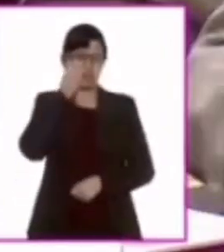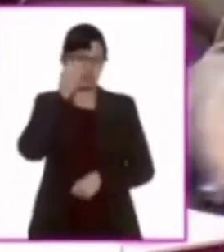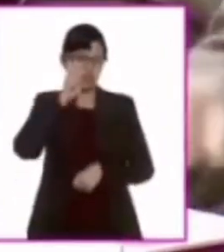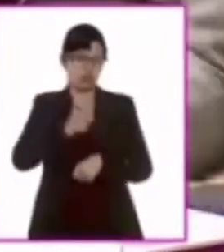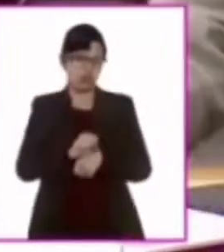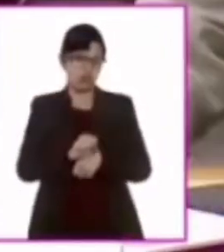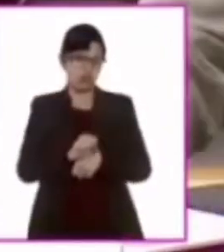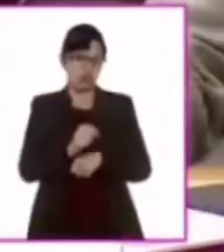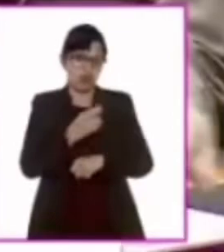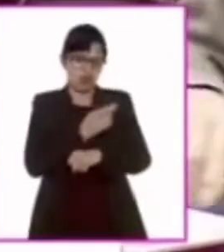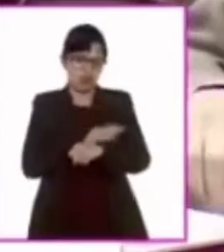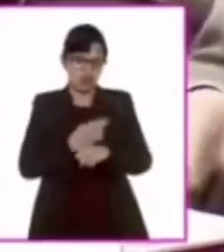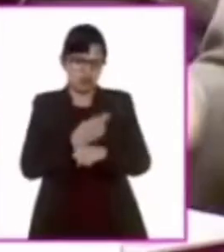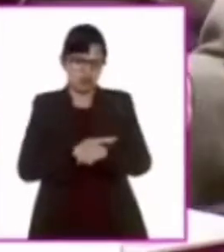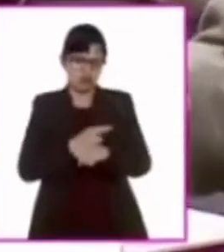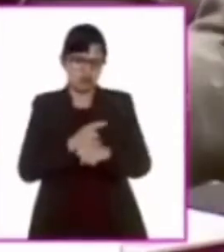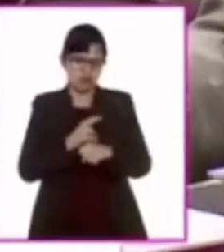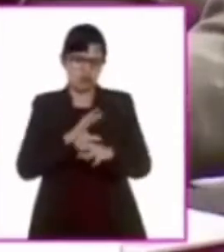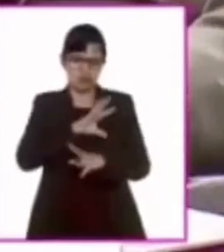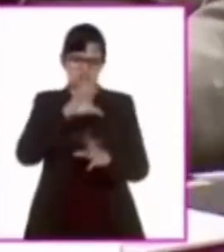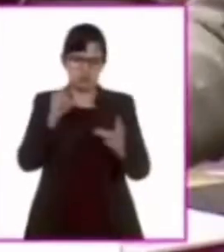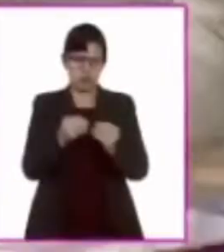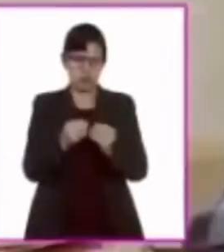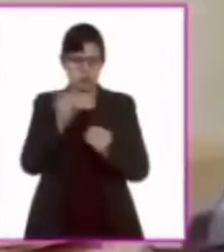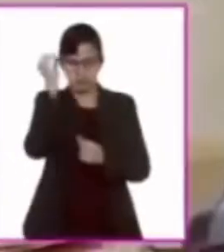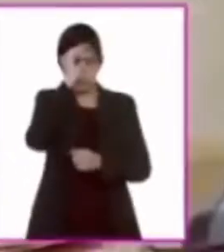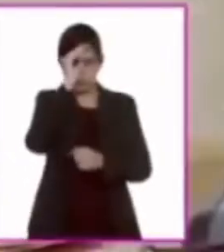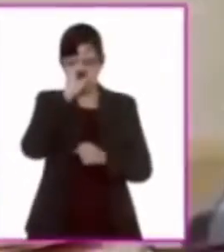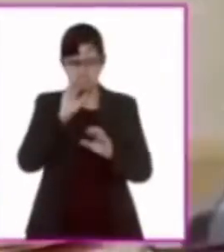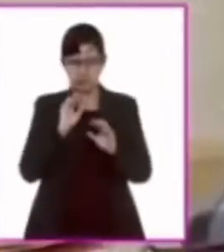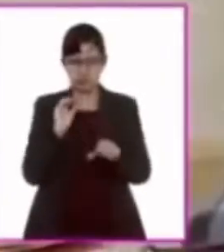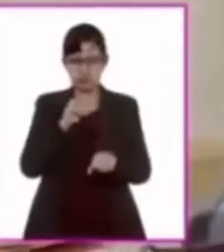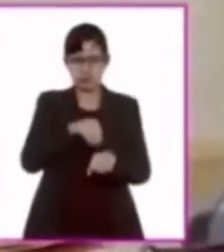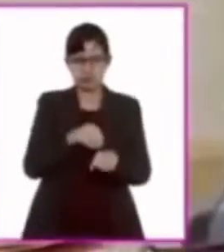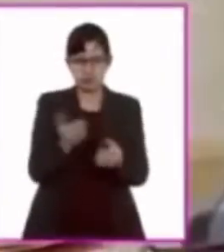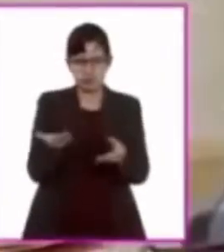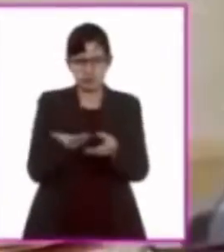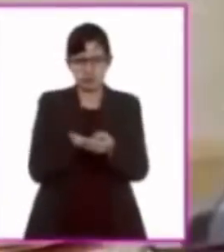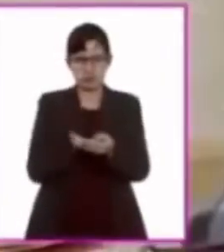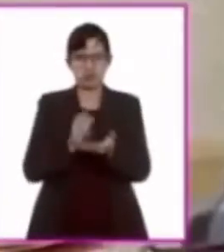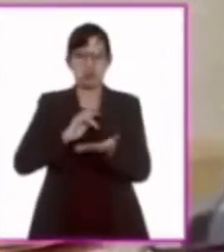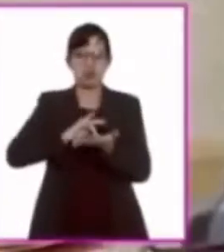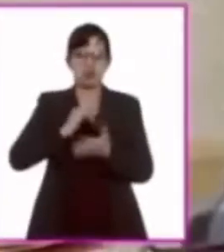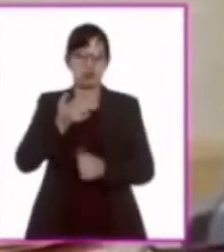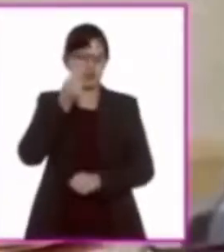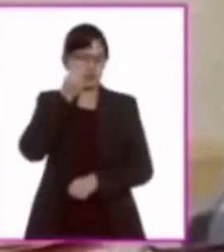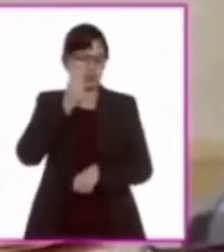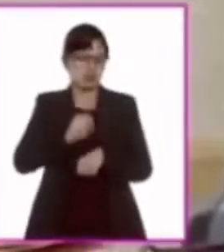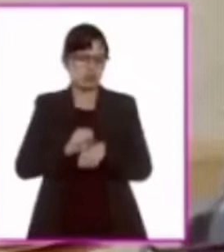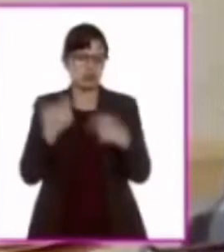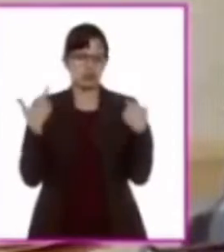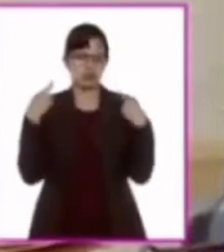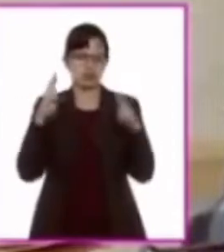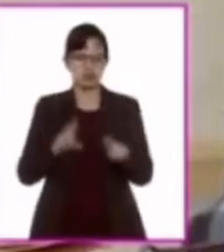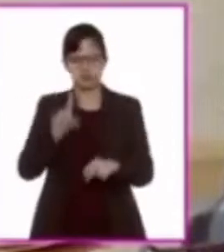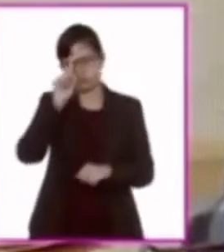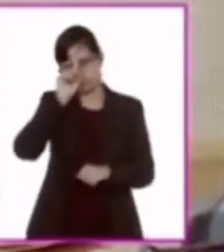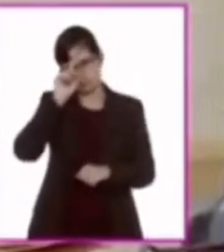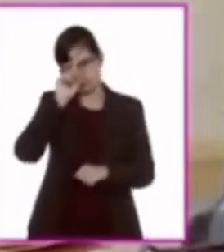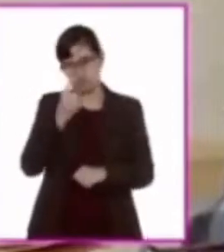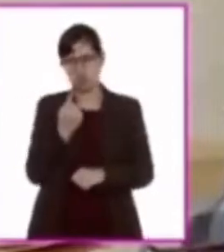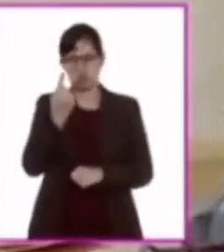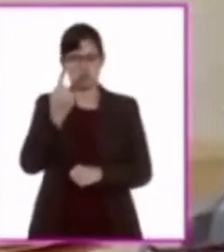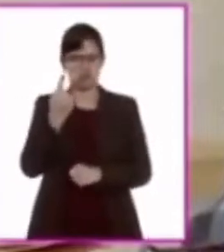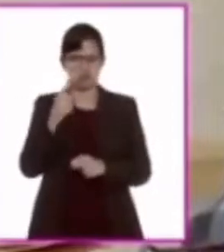a realizar el engrose correspondiente gracias en el secretario señoras señores consejeros y representantes se agotó el asunto el